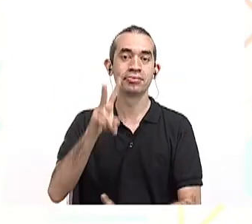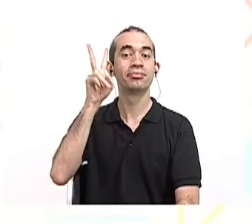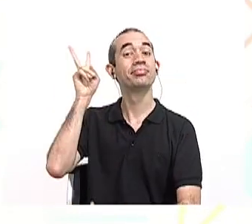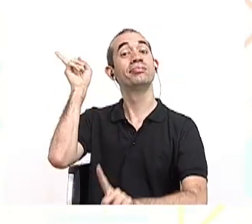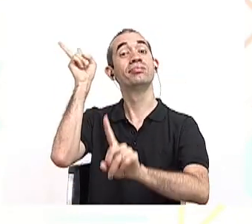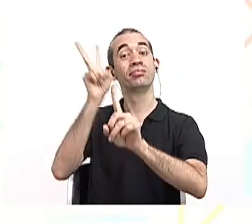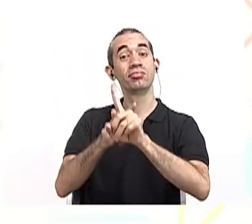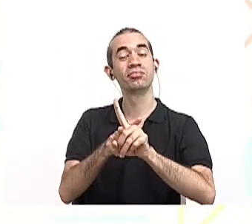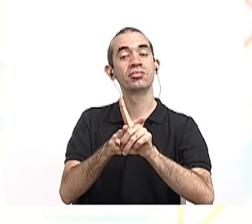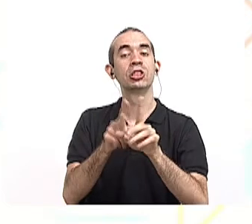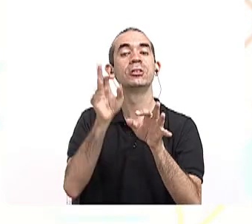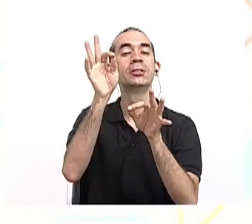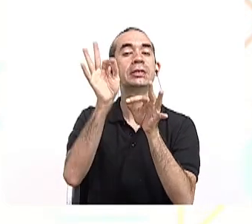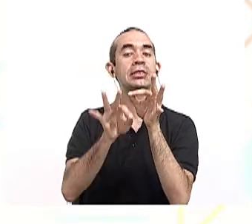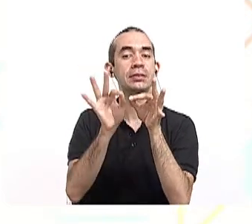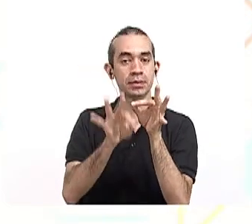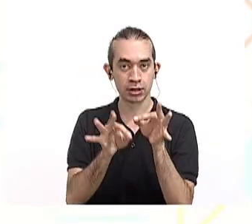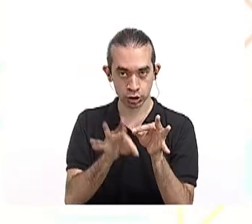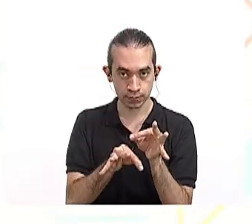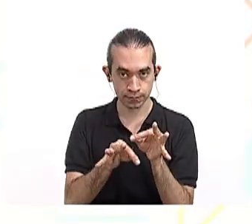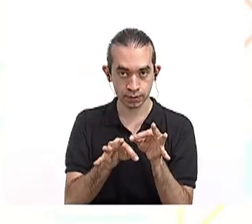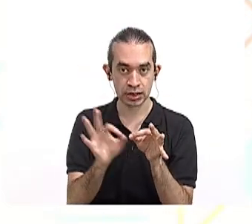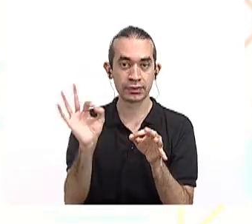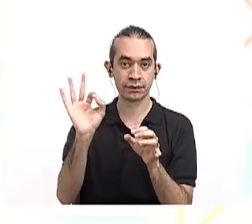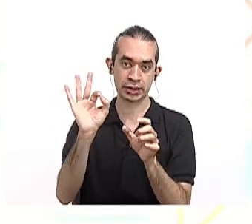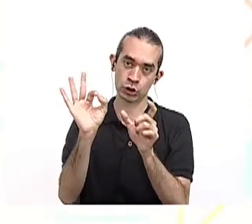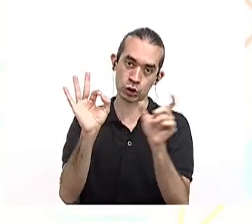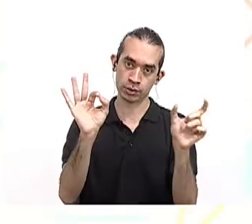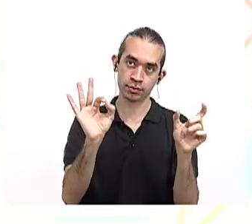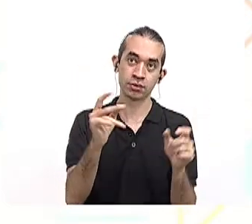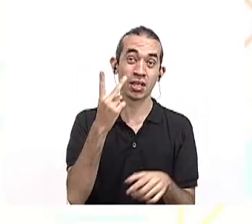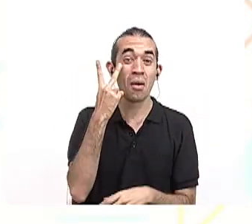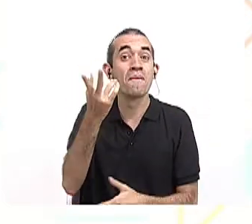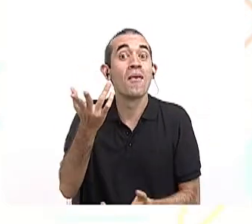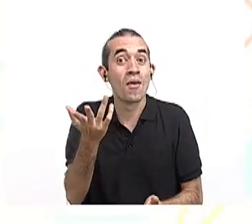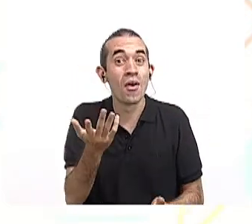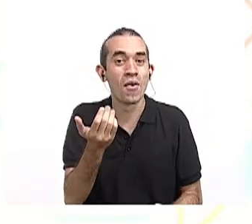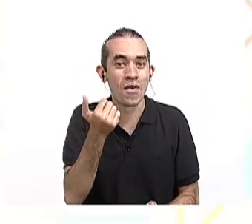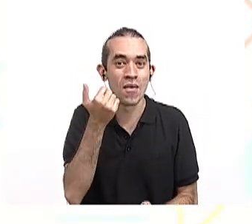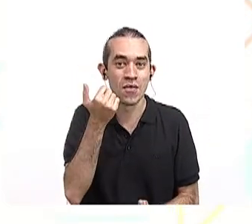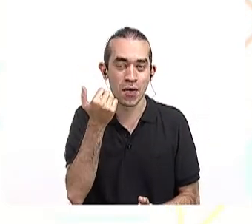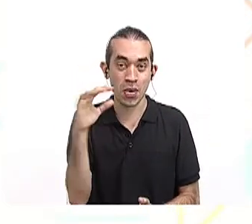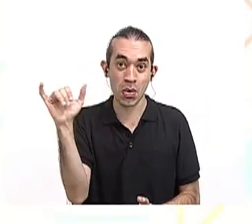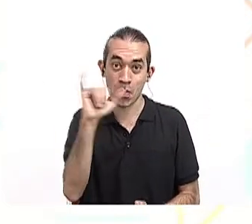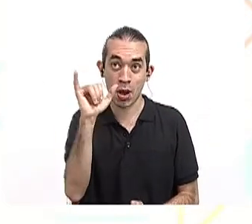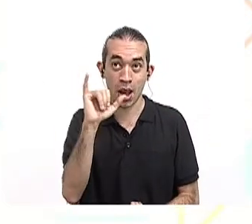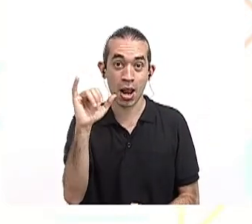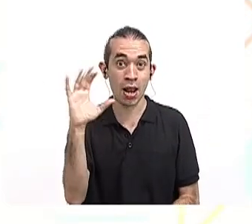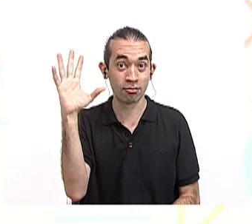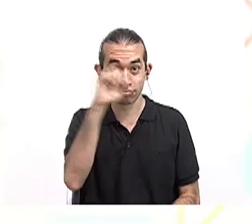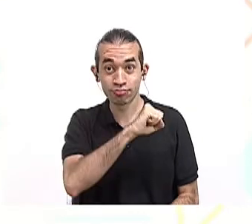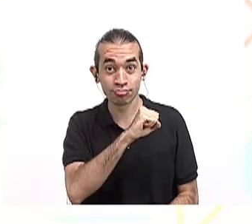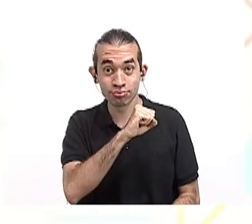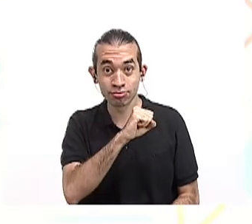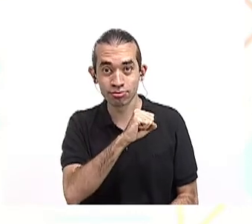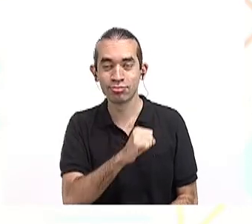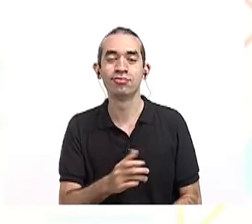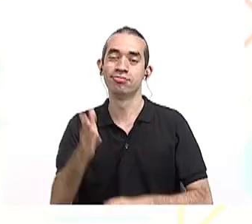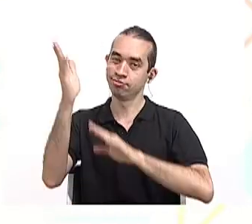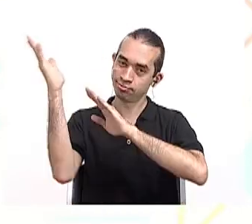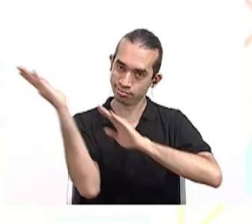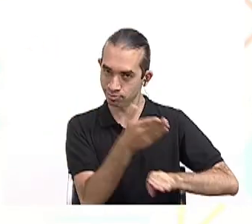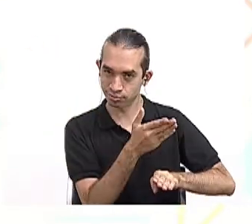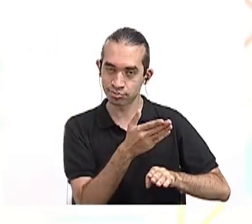la simplificación de factores. ¿Ya vieron los factores iguales? Cancelamos